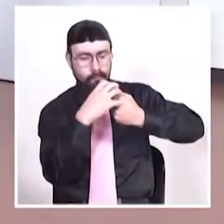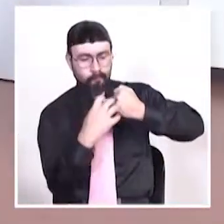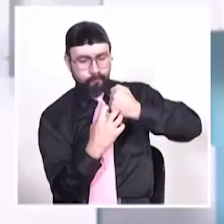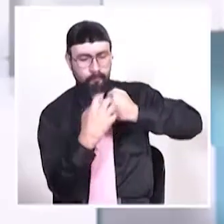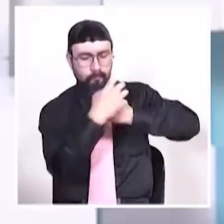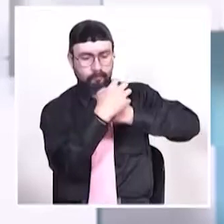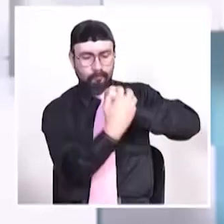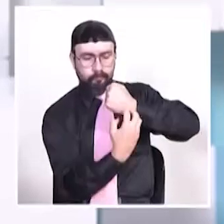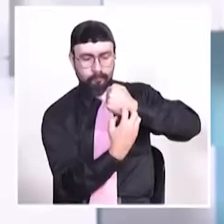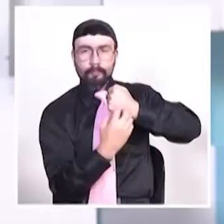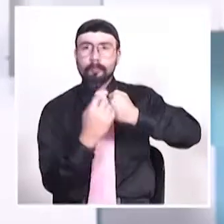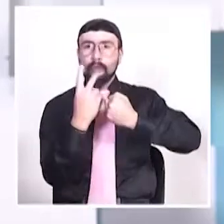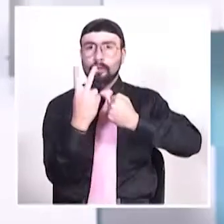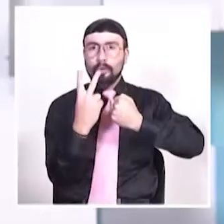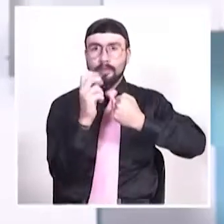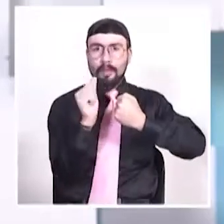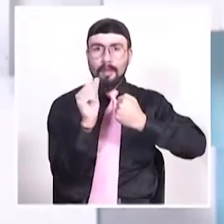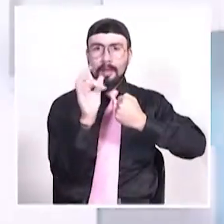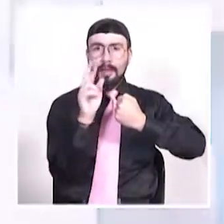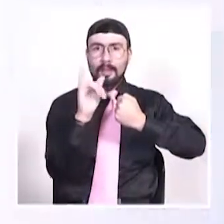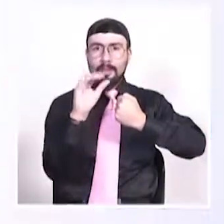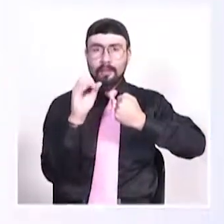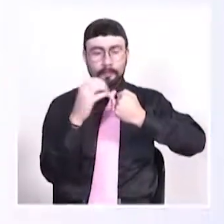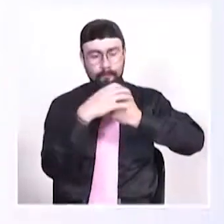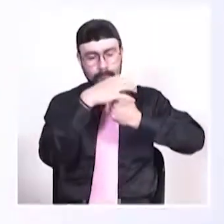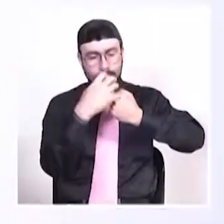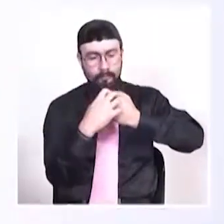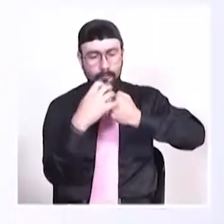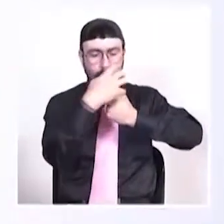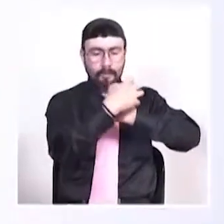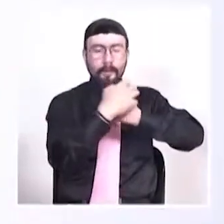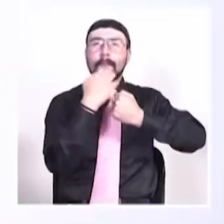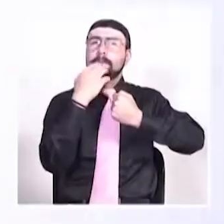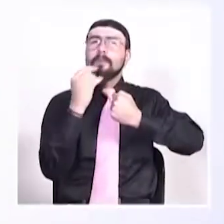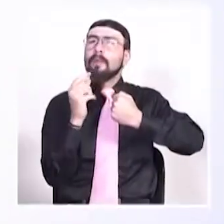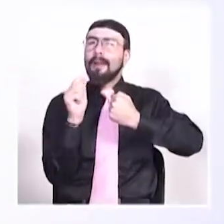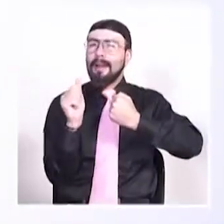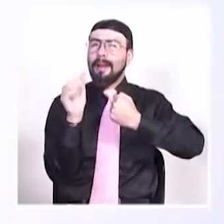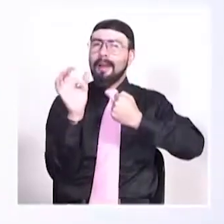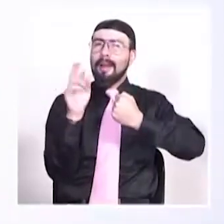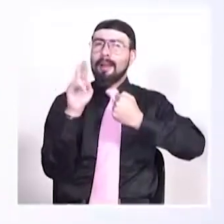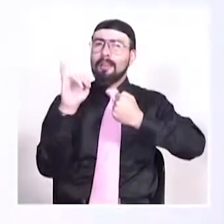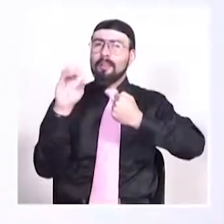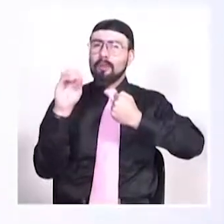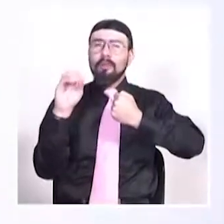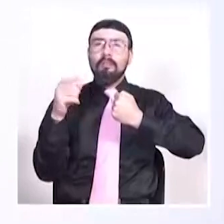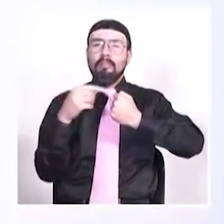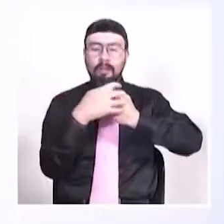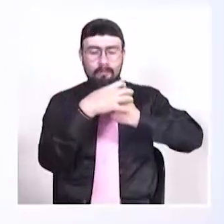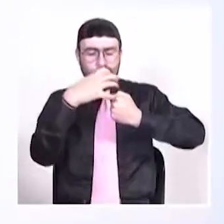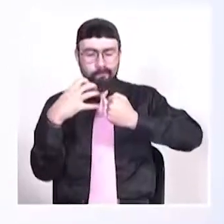atrios y 2 ventrículos. Él abre, si algo un atrio que está ubicado a la derecha